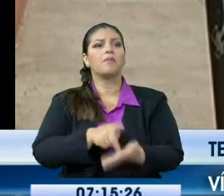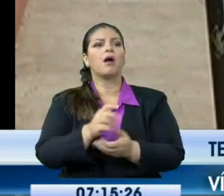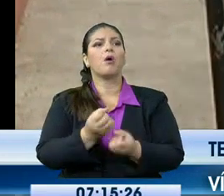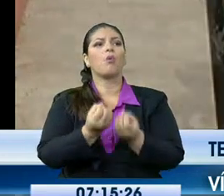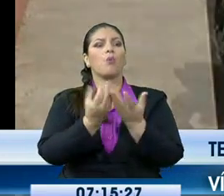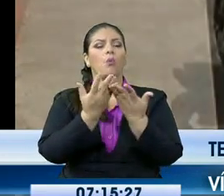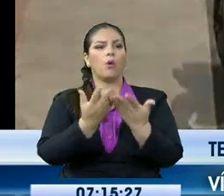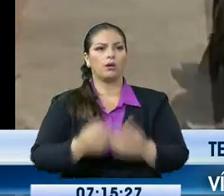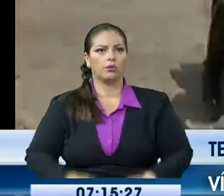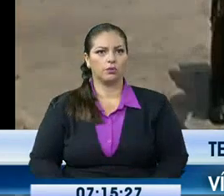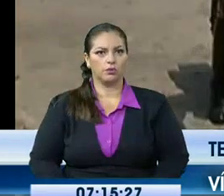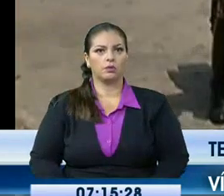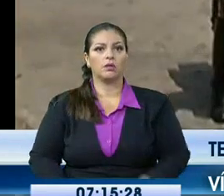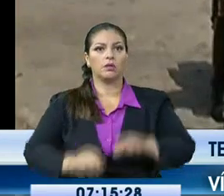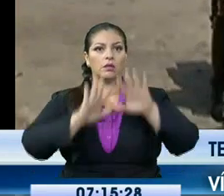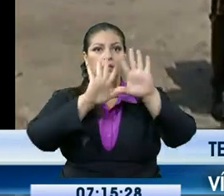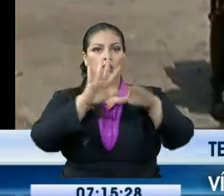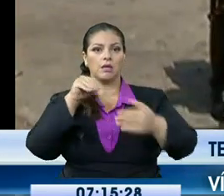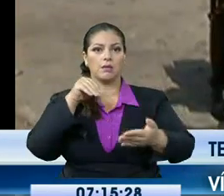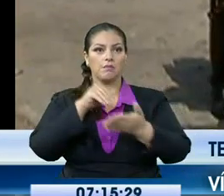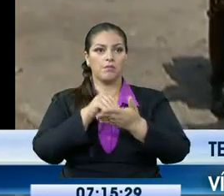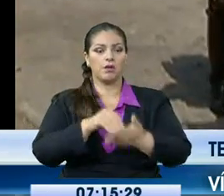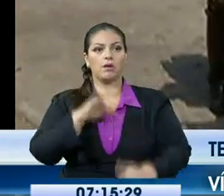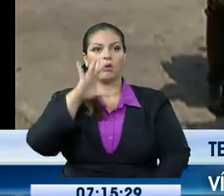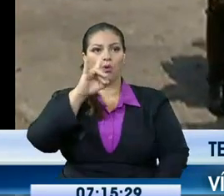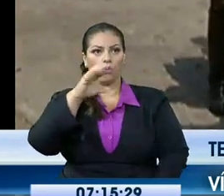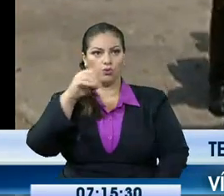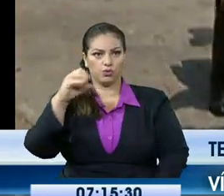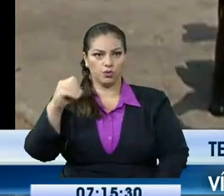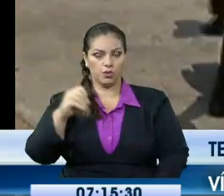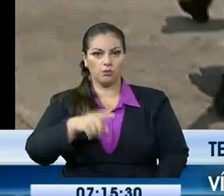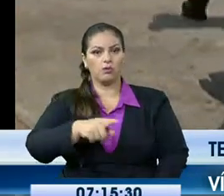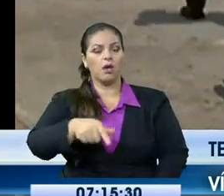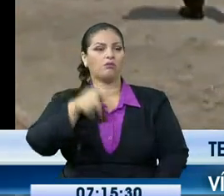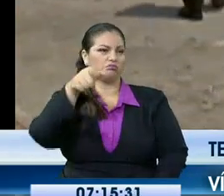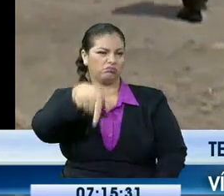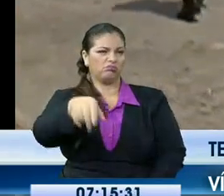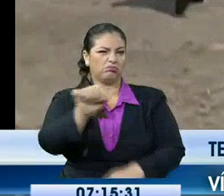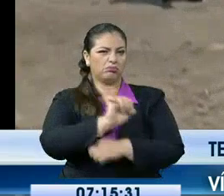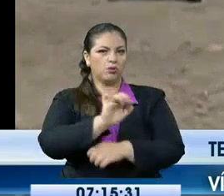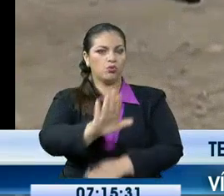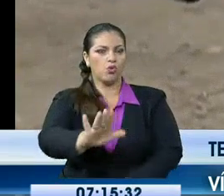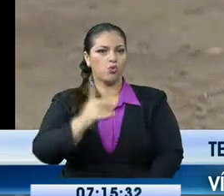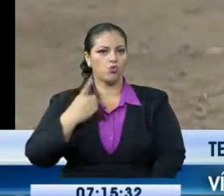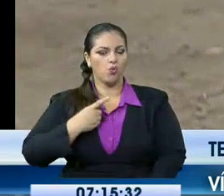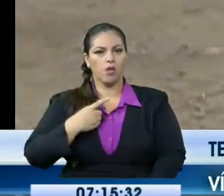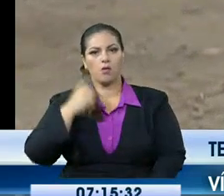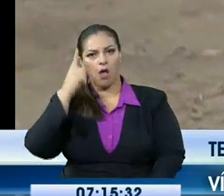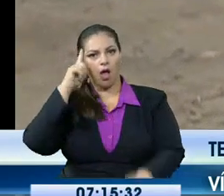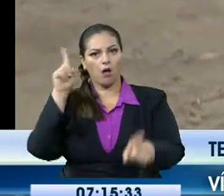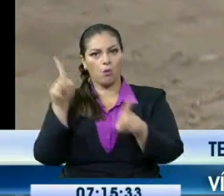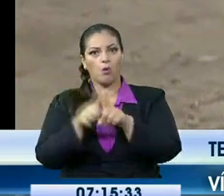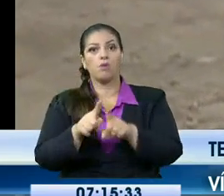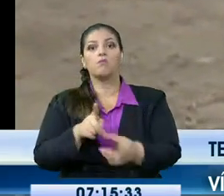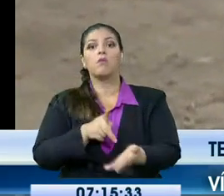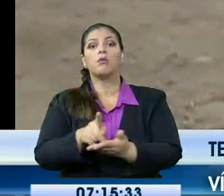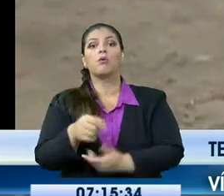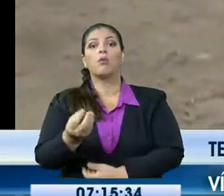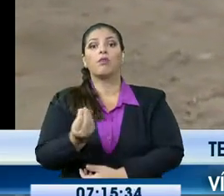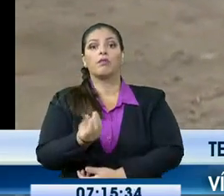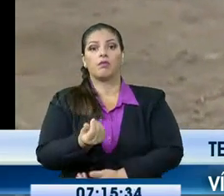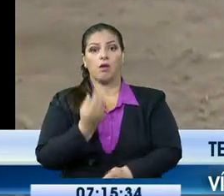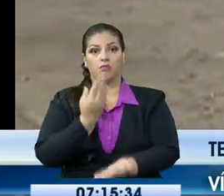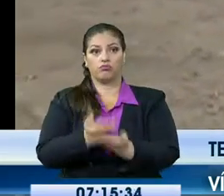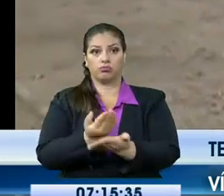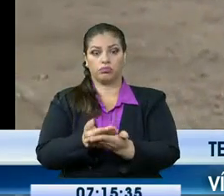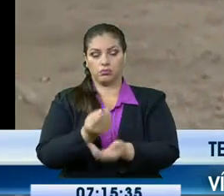en efectivo. Y en eso llegan dos hombres en una moto y sacaron una